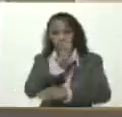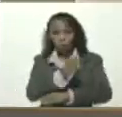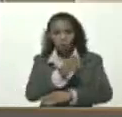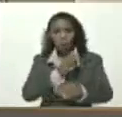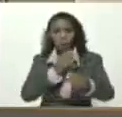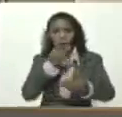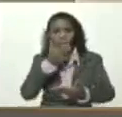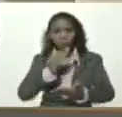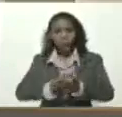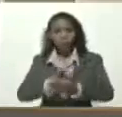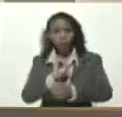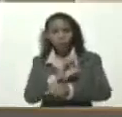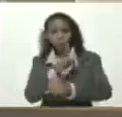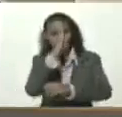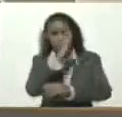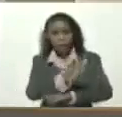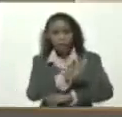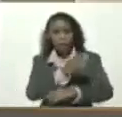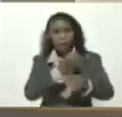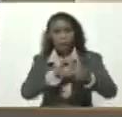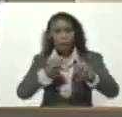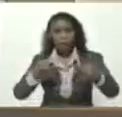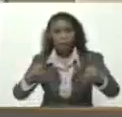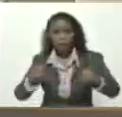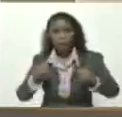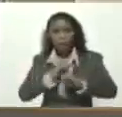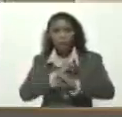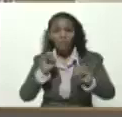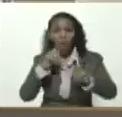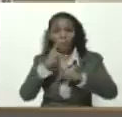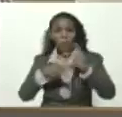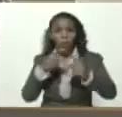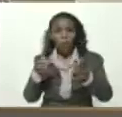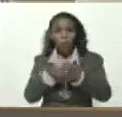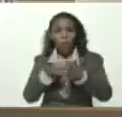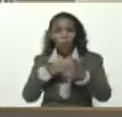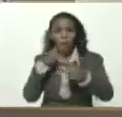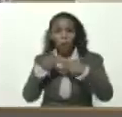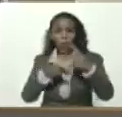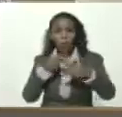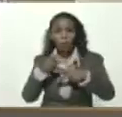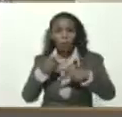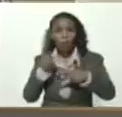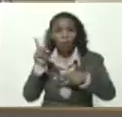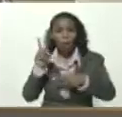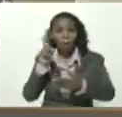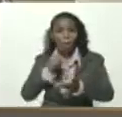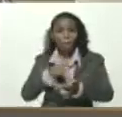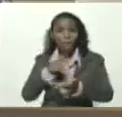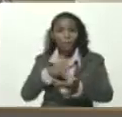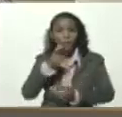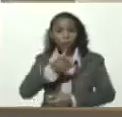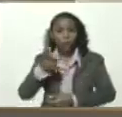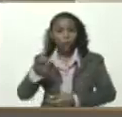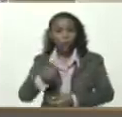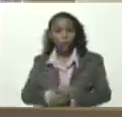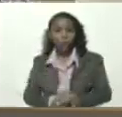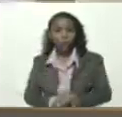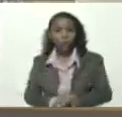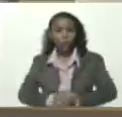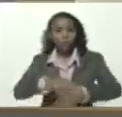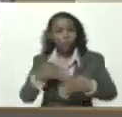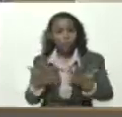comunicación directa a través de las organizaciones con fines políticos, con los partidos políticos, con los candidatos que